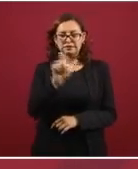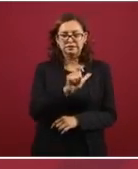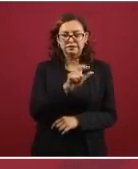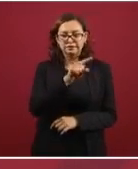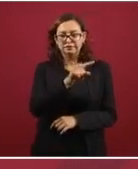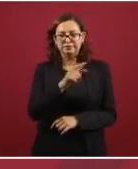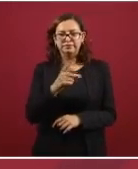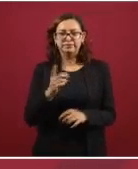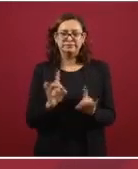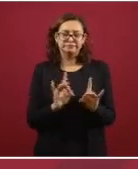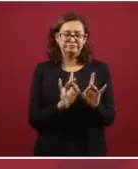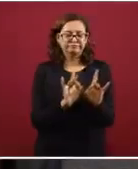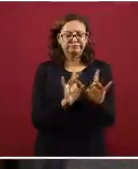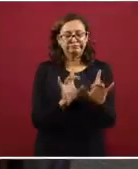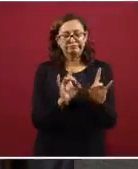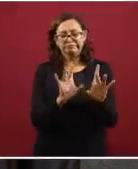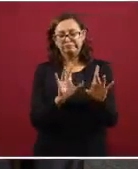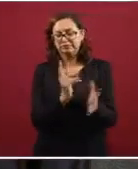hechos muy graves